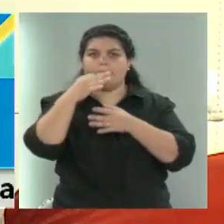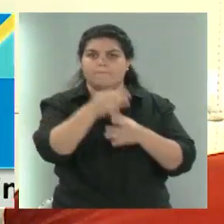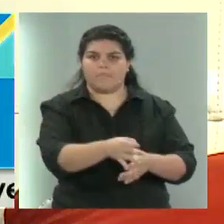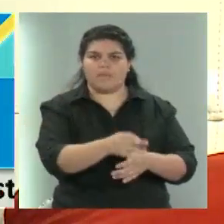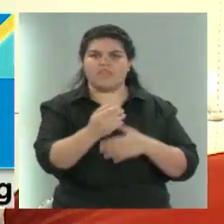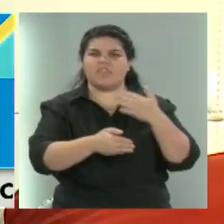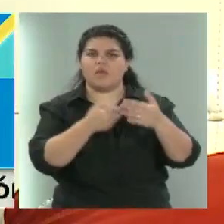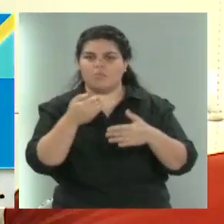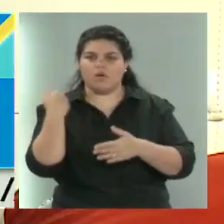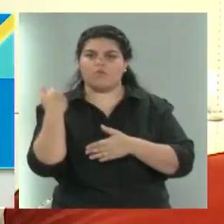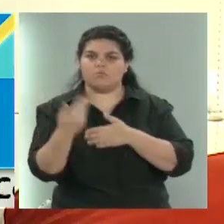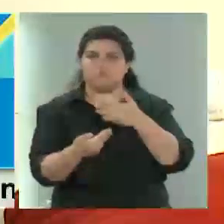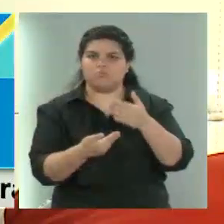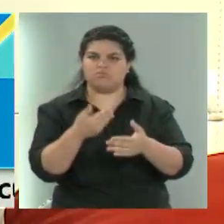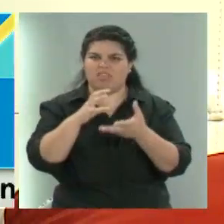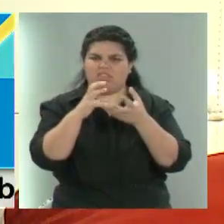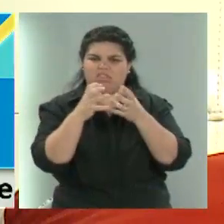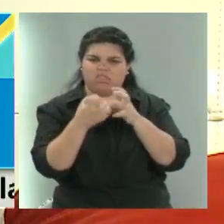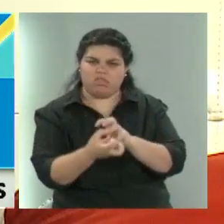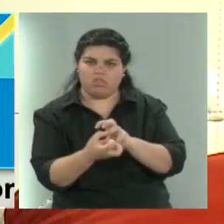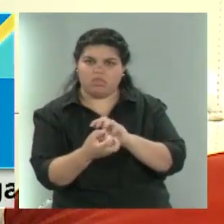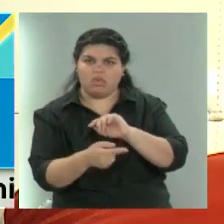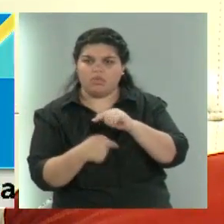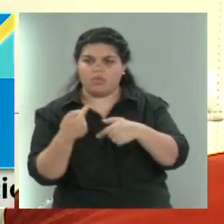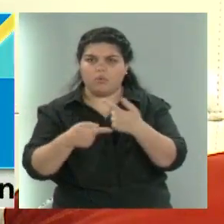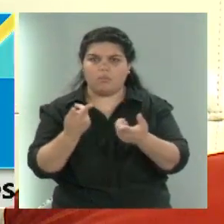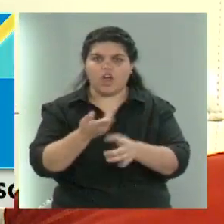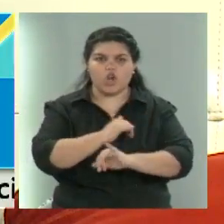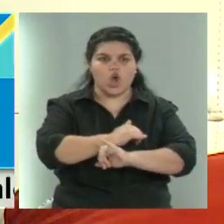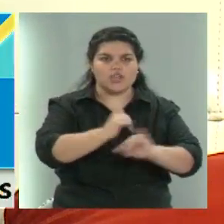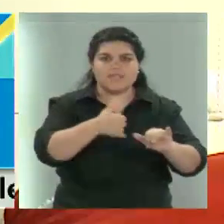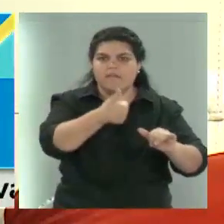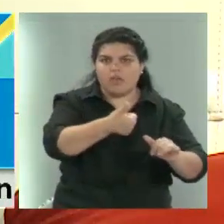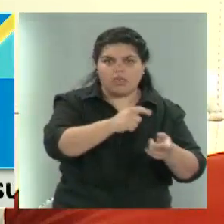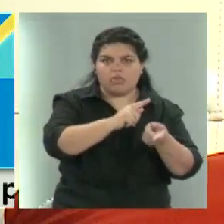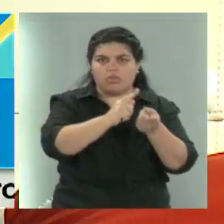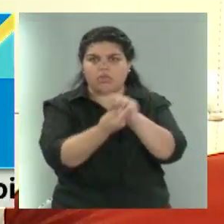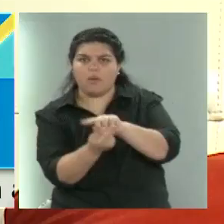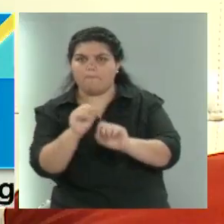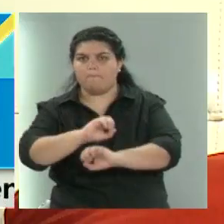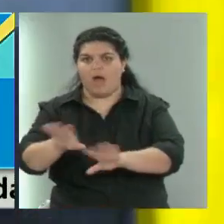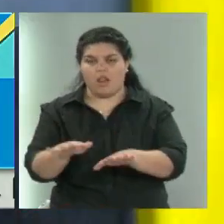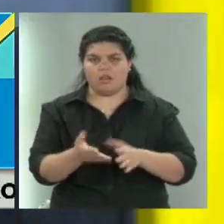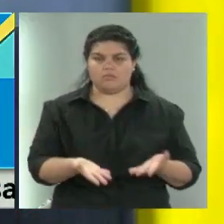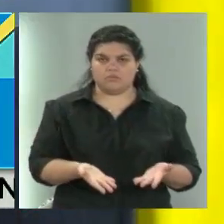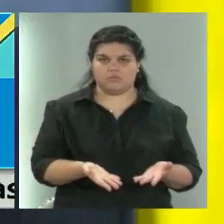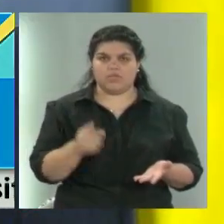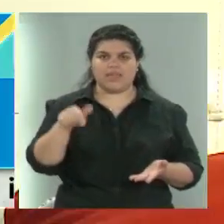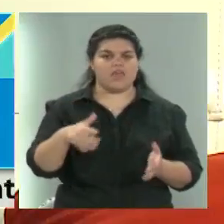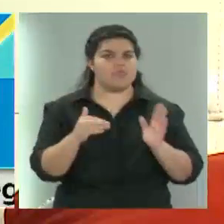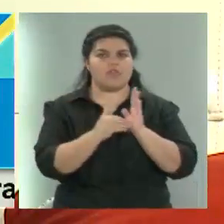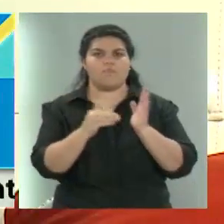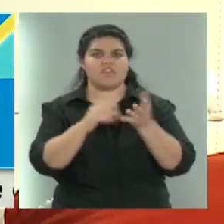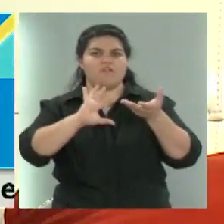se fue desdibujando y terminó siendo una mala noticia, ¿no? Entonces, por eso digo, yo creo que tiene mucho que ver con la forma en que se